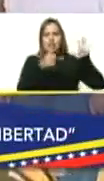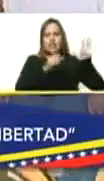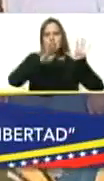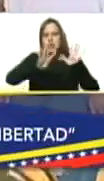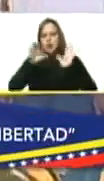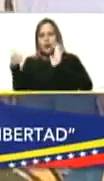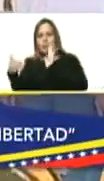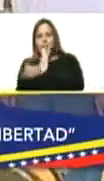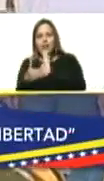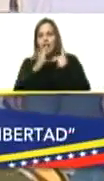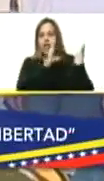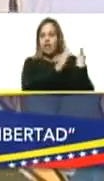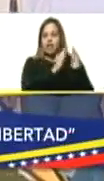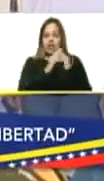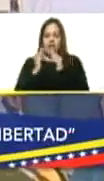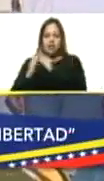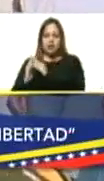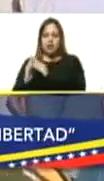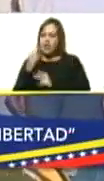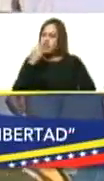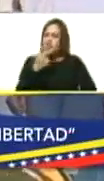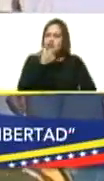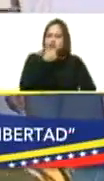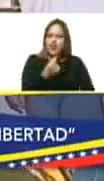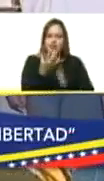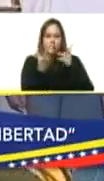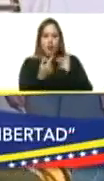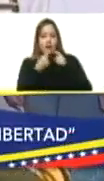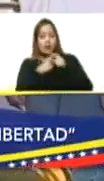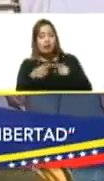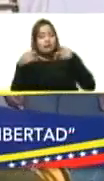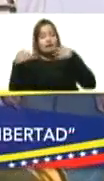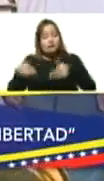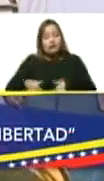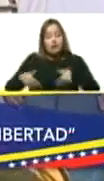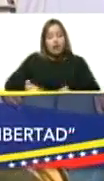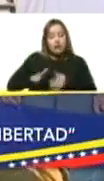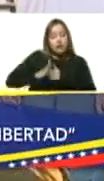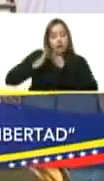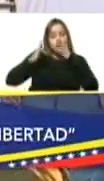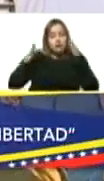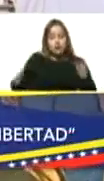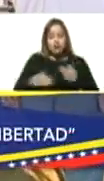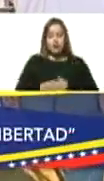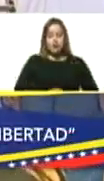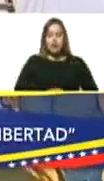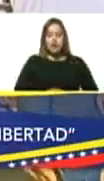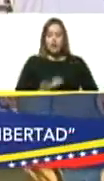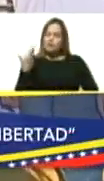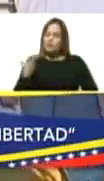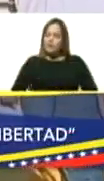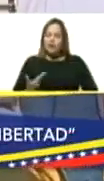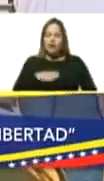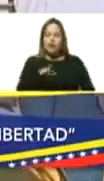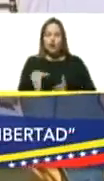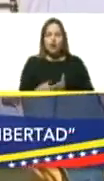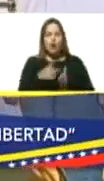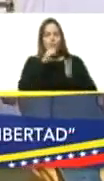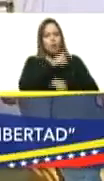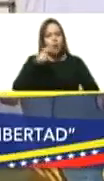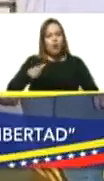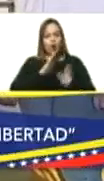169.000 viviendas. Se dice muy fácil el número, pero mira que ha sido un esfuerzo gigantesco, loable de todo el poder popular organizado, de